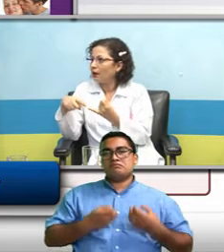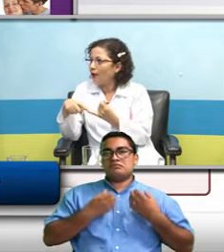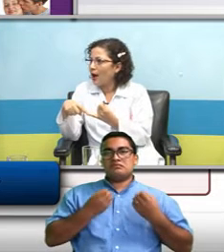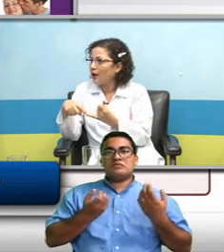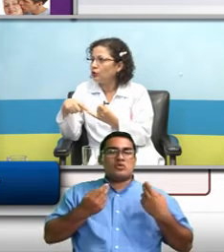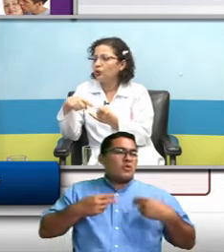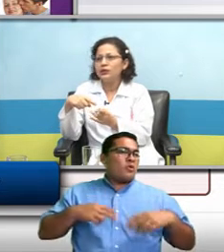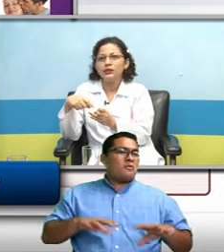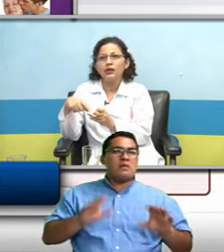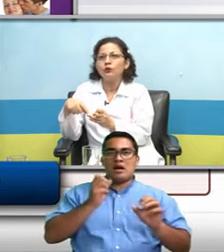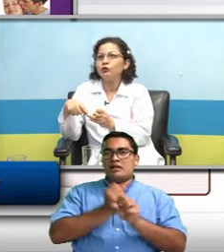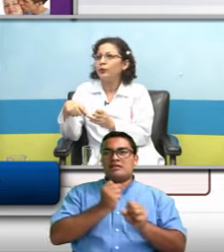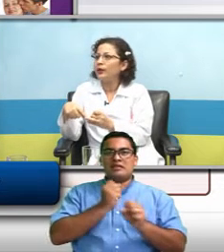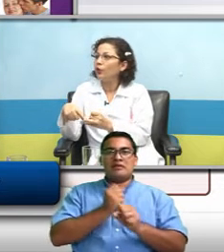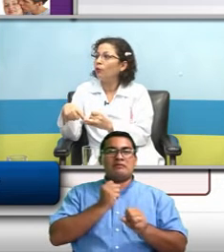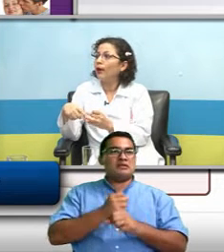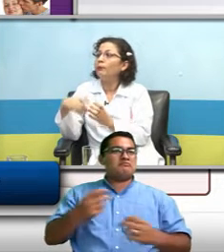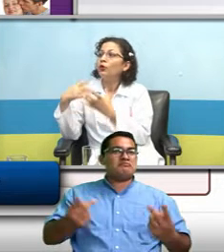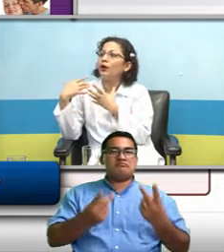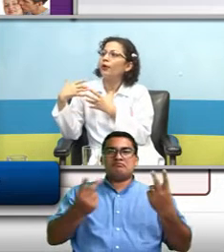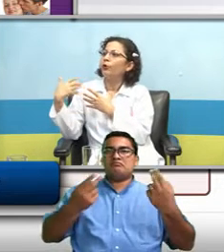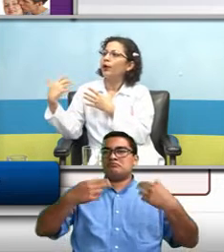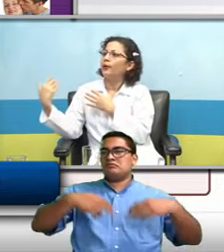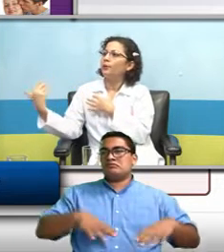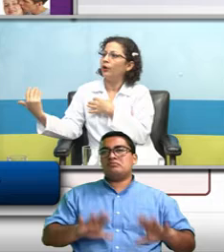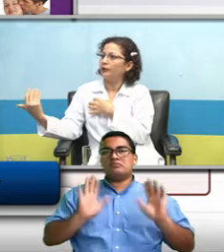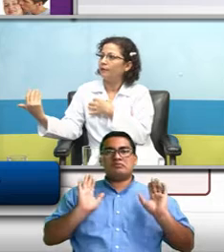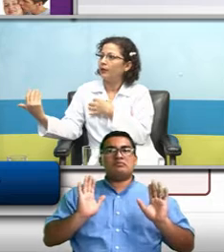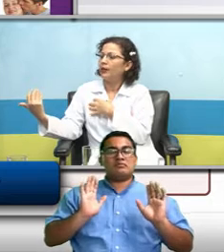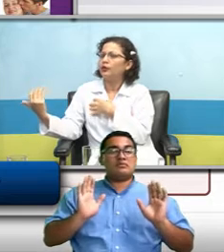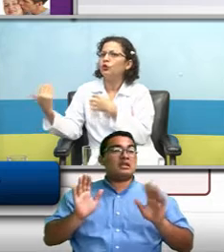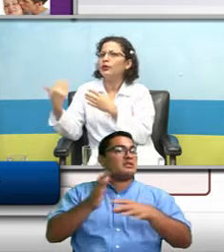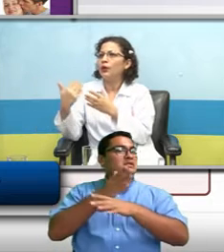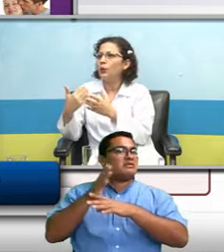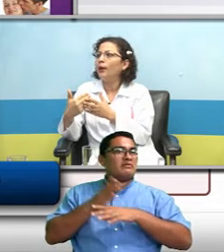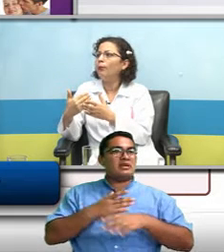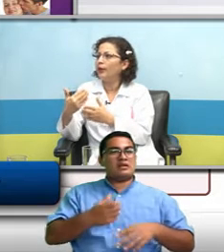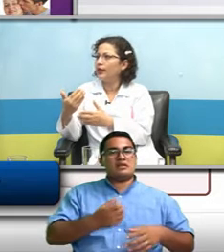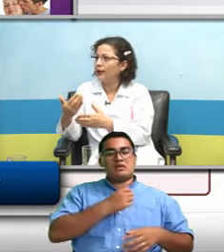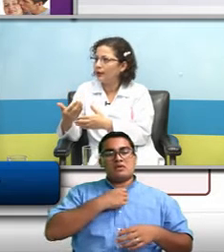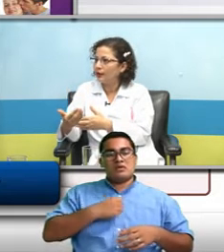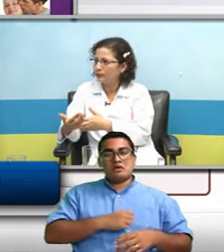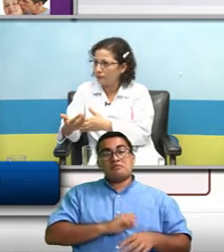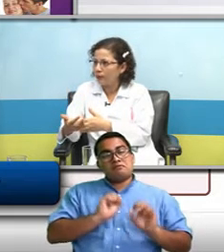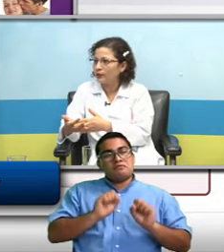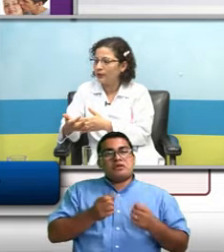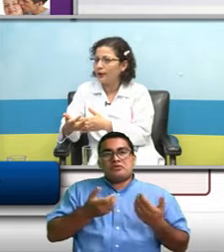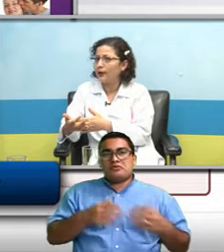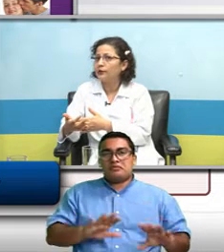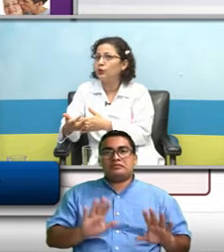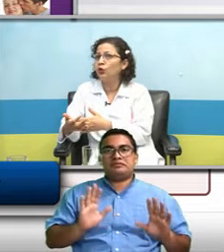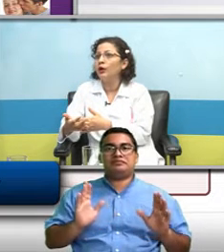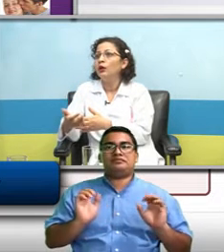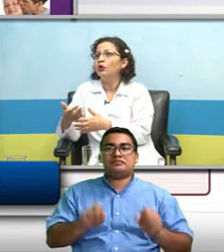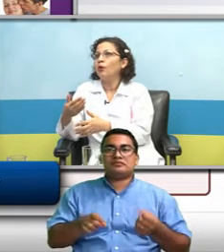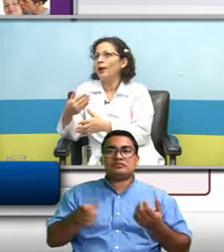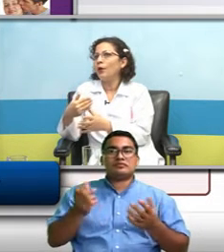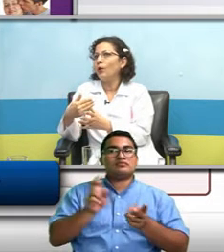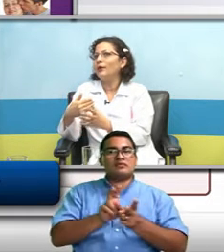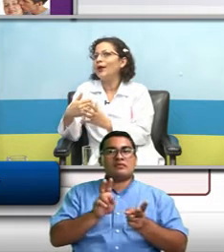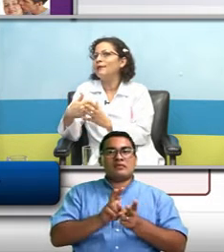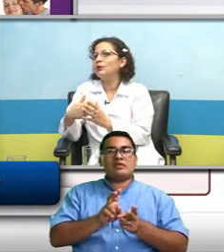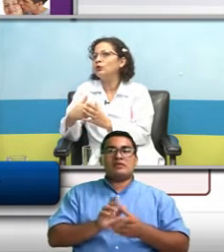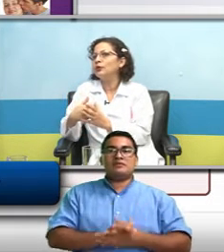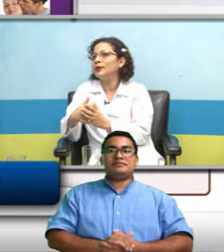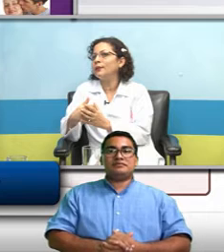siguen trabajando y siguen con su vida normal, porque cada organismo es diferente. Sí, entonces igual puede tener relaciones. Tomar en